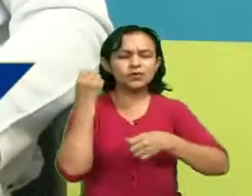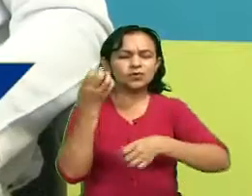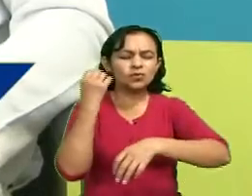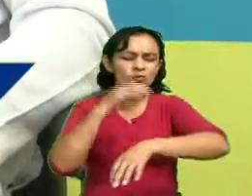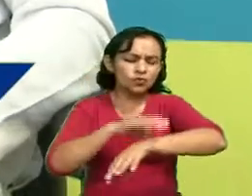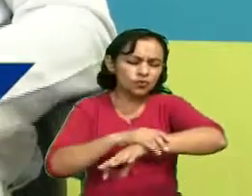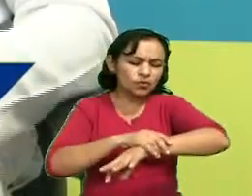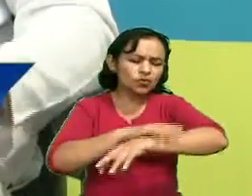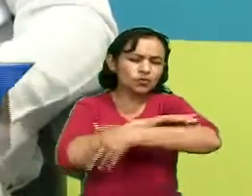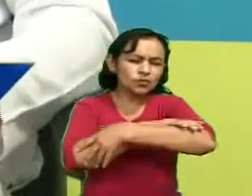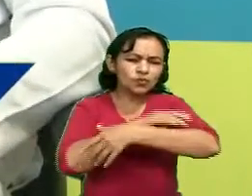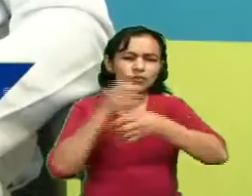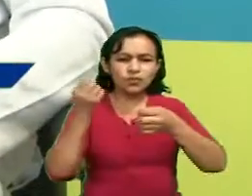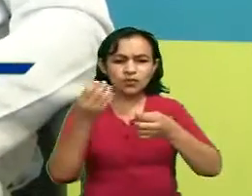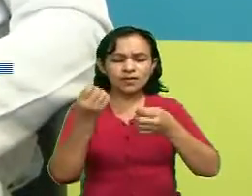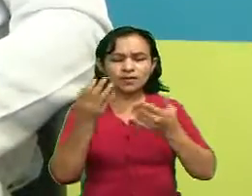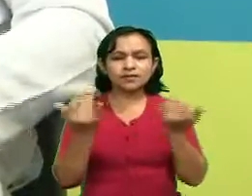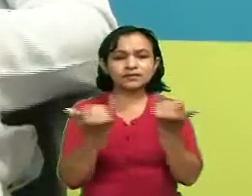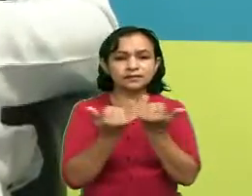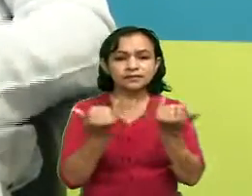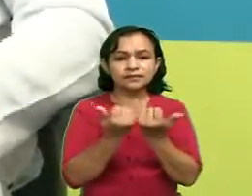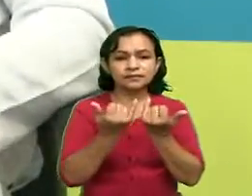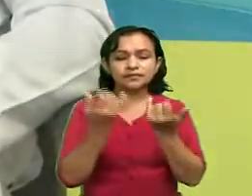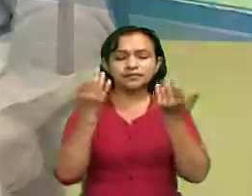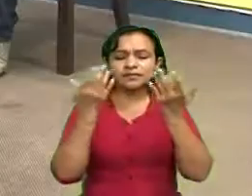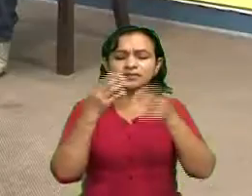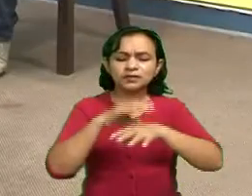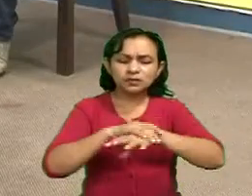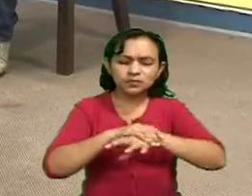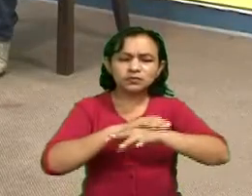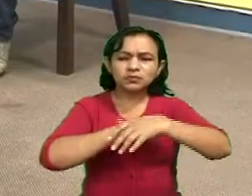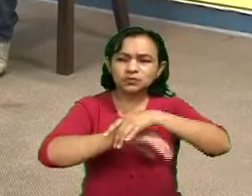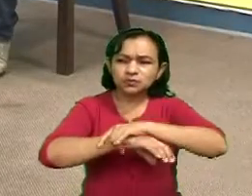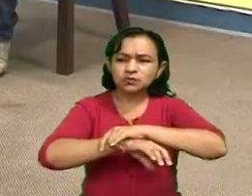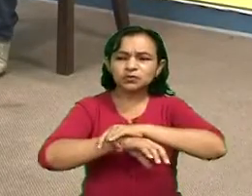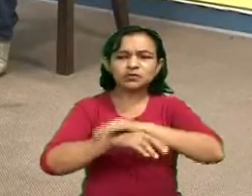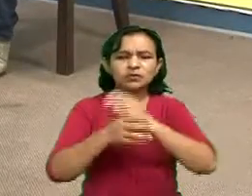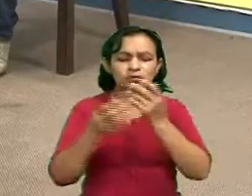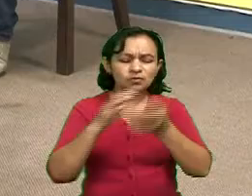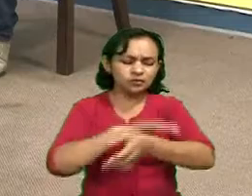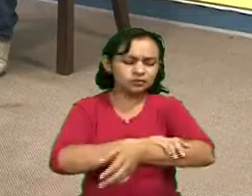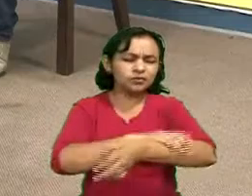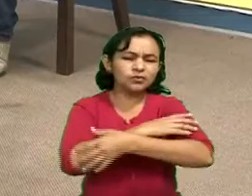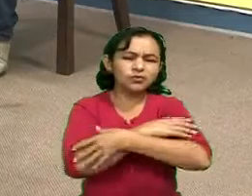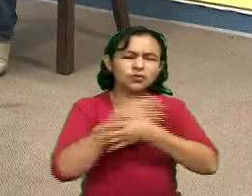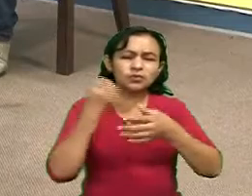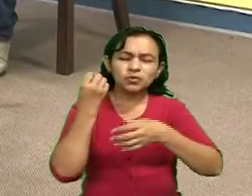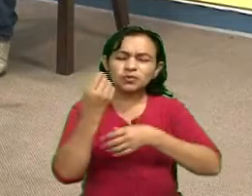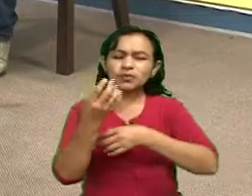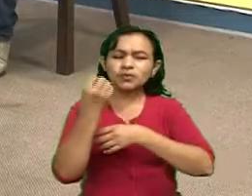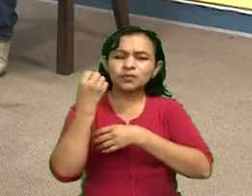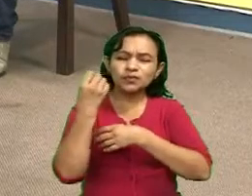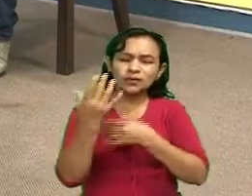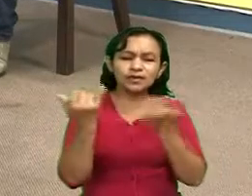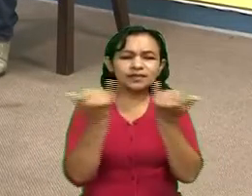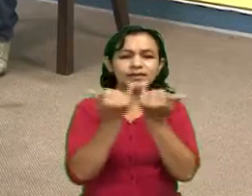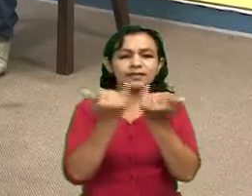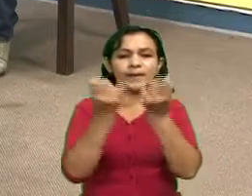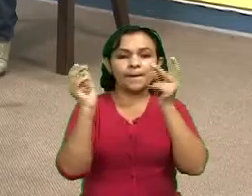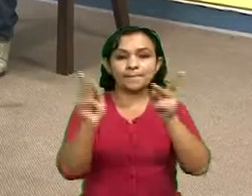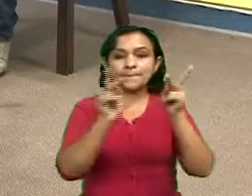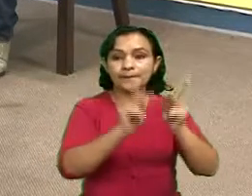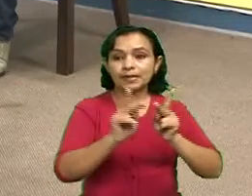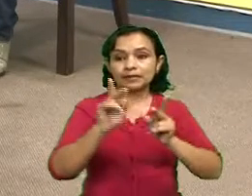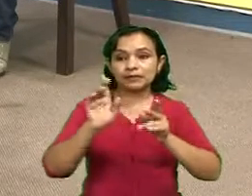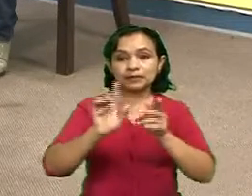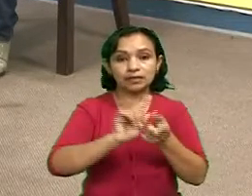articular. En el hueso. Exactamente, dolor en el hueso, dolor en los músculos, que le dice nuestra población. Ya cuando el